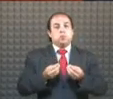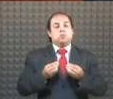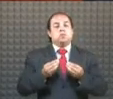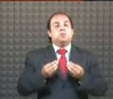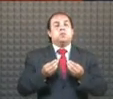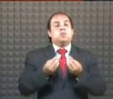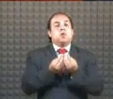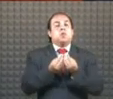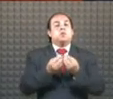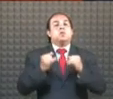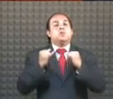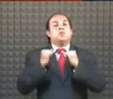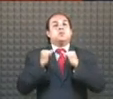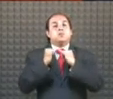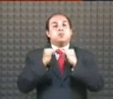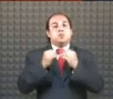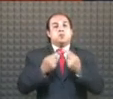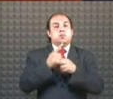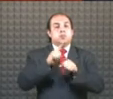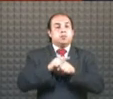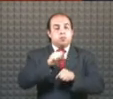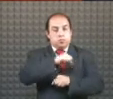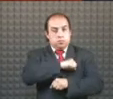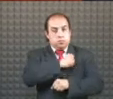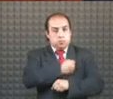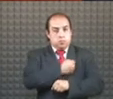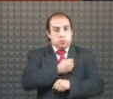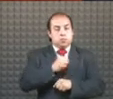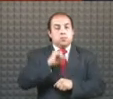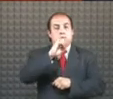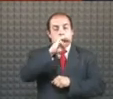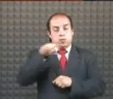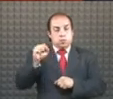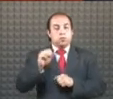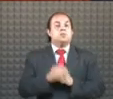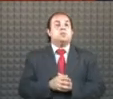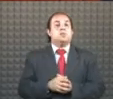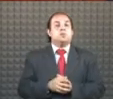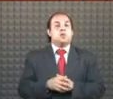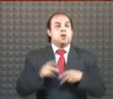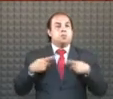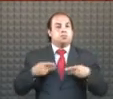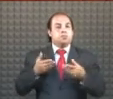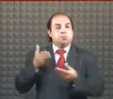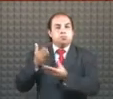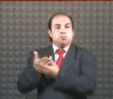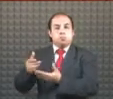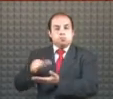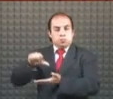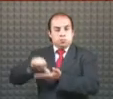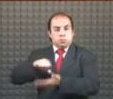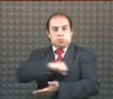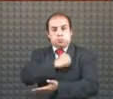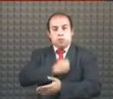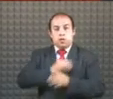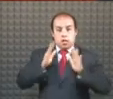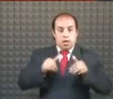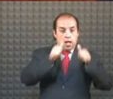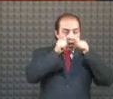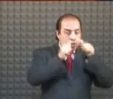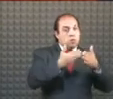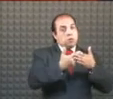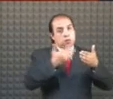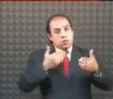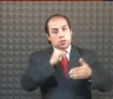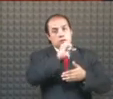de salud, el Instituto Mexicano del Seguro Social, de tal manera que una persona que llegue a un centro de salud, si ya fue atendido en algún